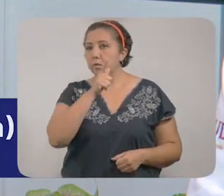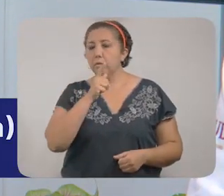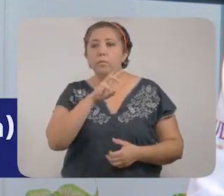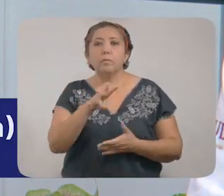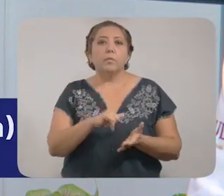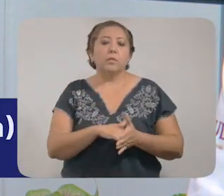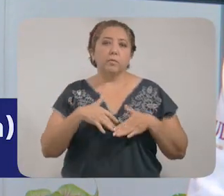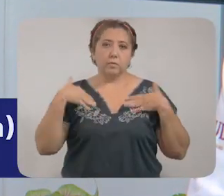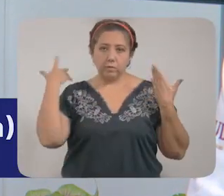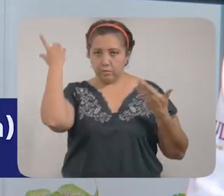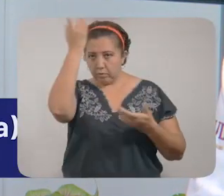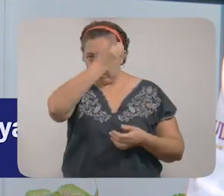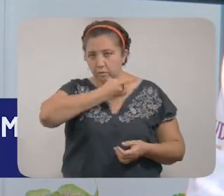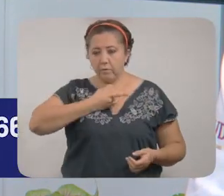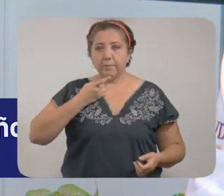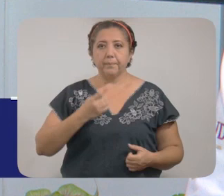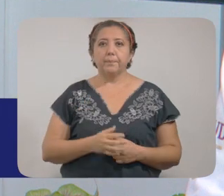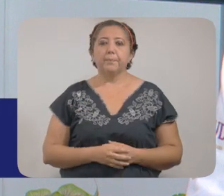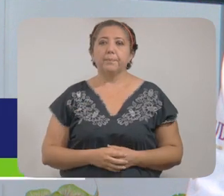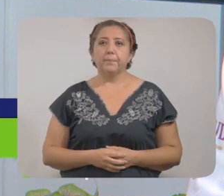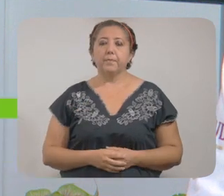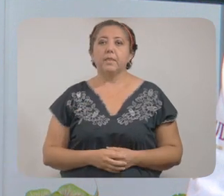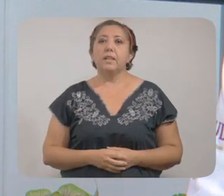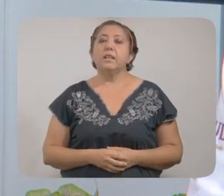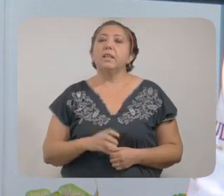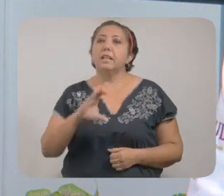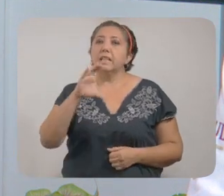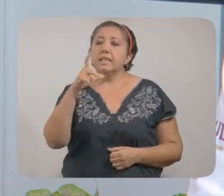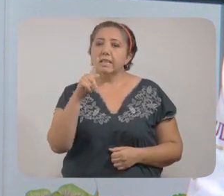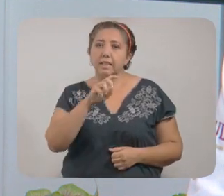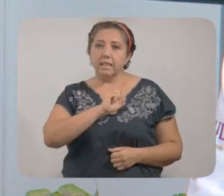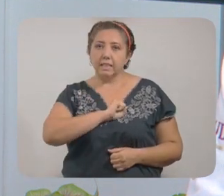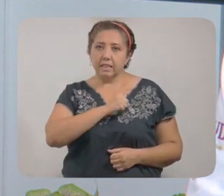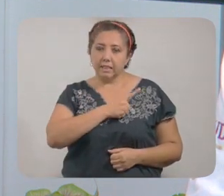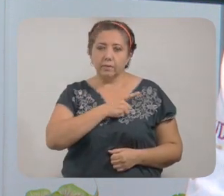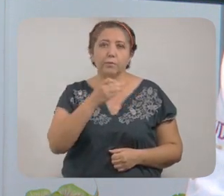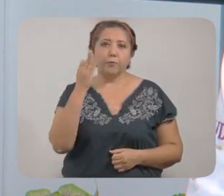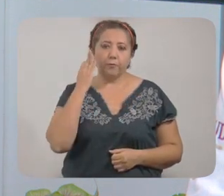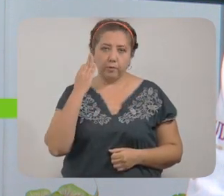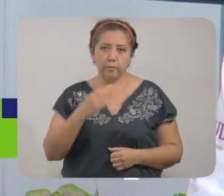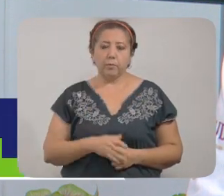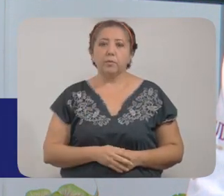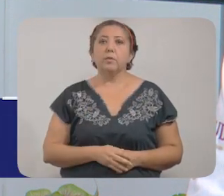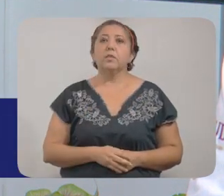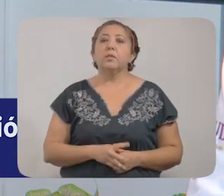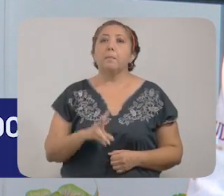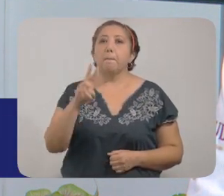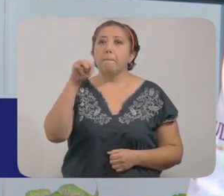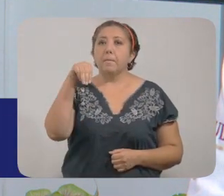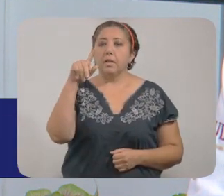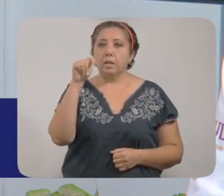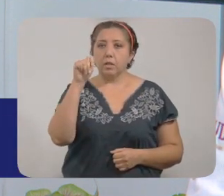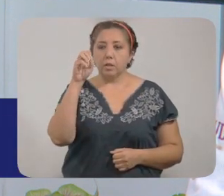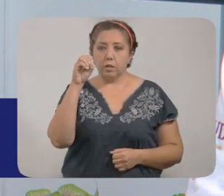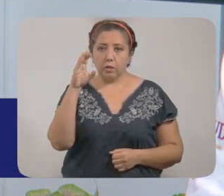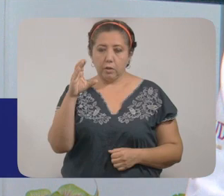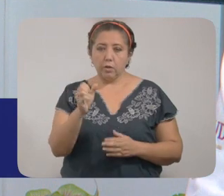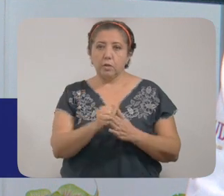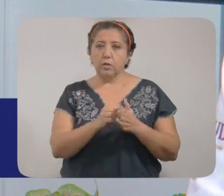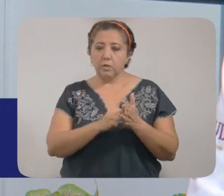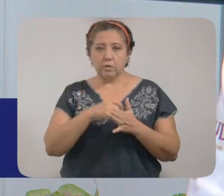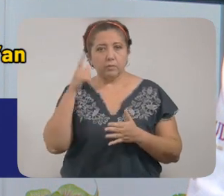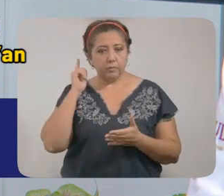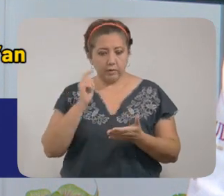ofrece un diagnóstico automatizado el chat de la salud vía la red social de facebook y la aplicación mérito para los sistemas android